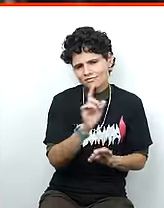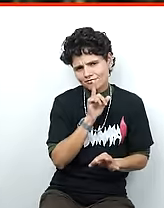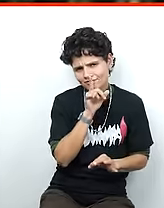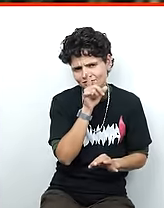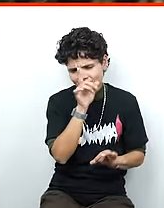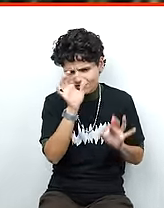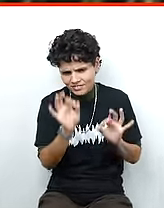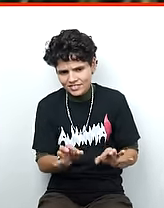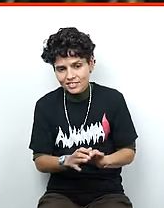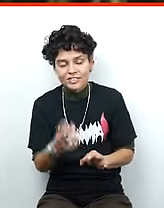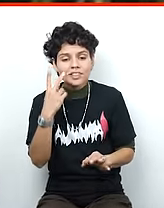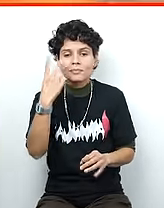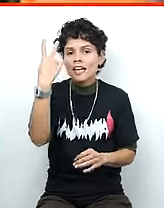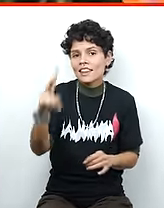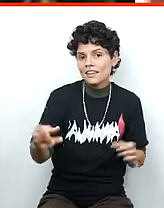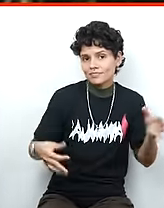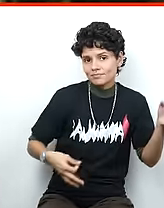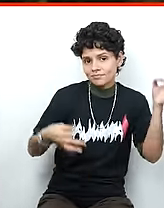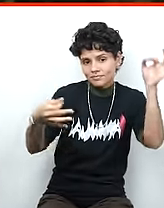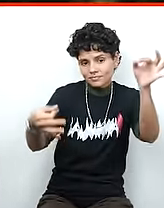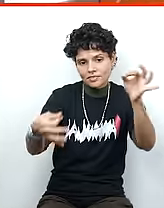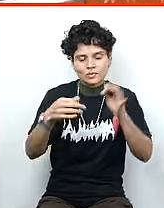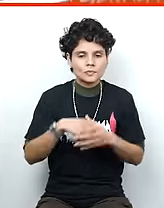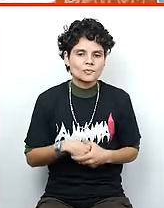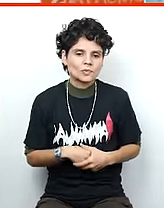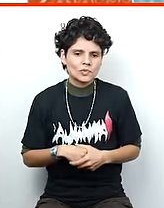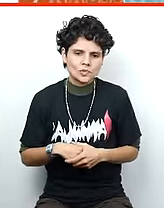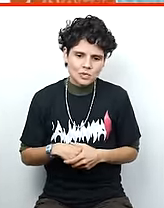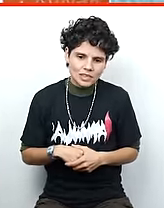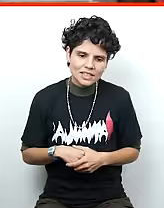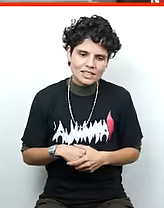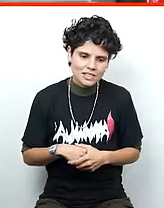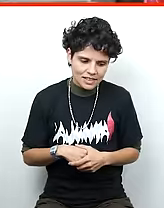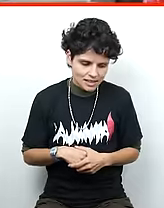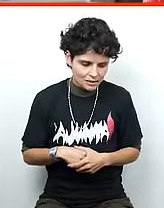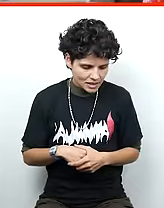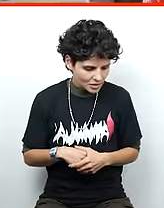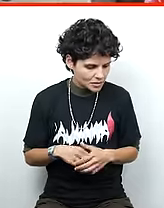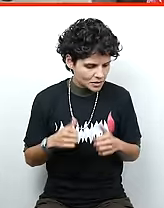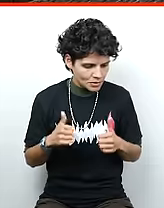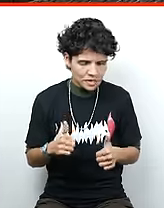ficha. Y aquí tenemos tu... Mi cuadro. Tu cuadrito aquí, hermano. Bueno, hermanito.